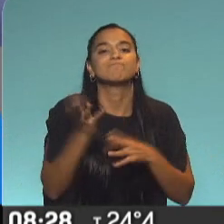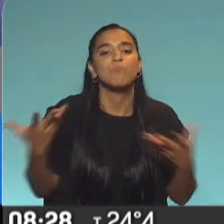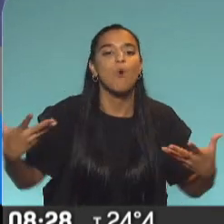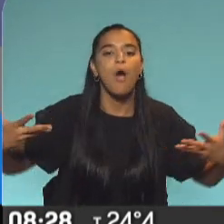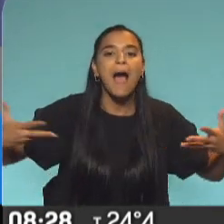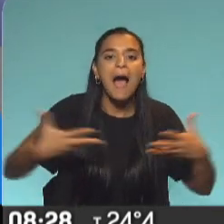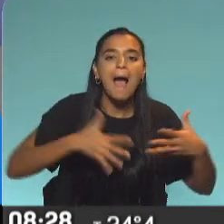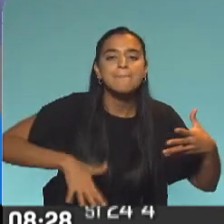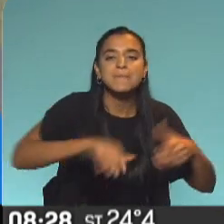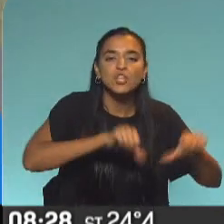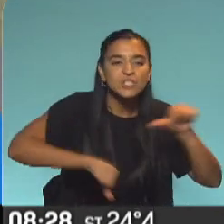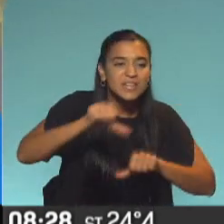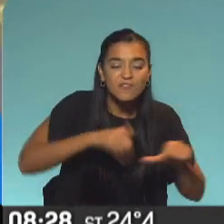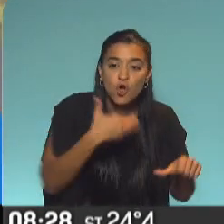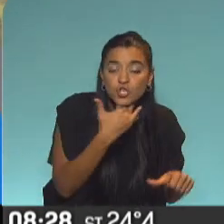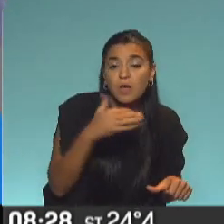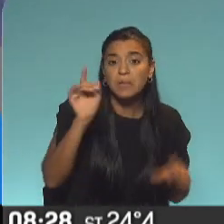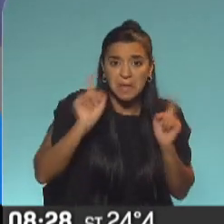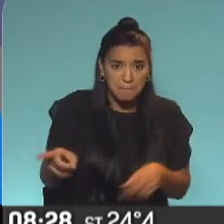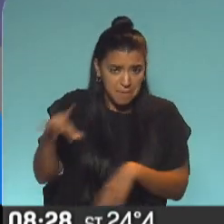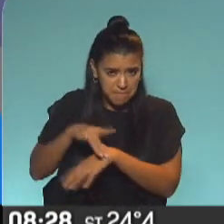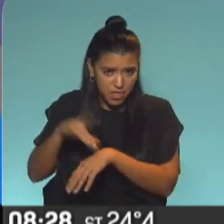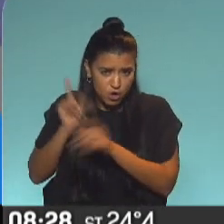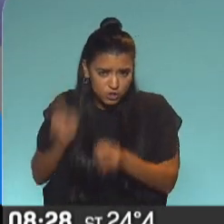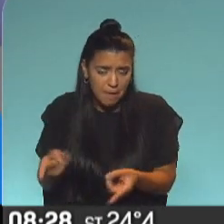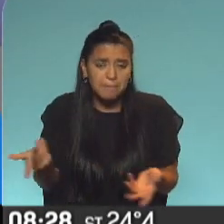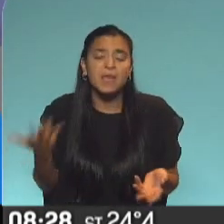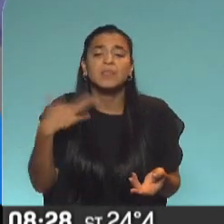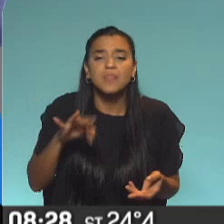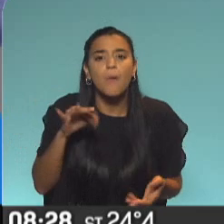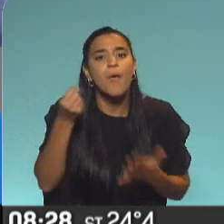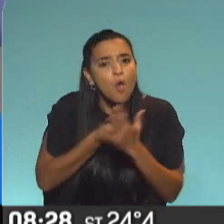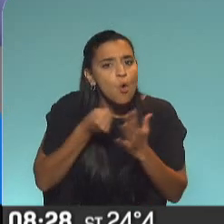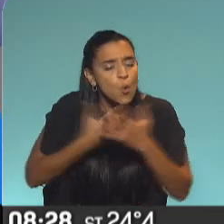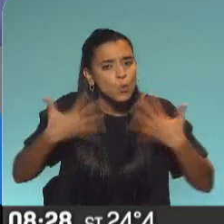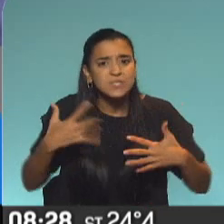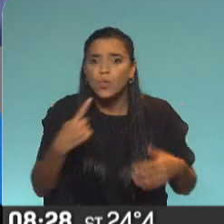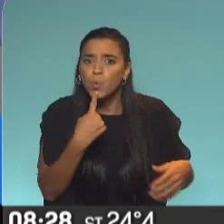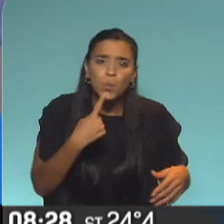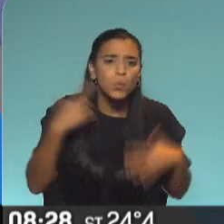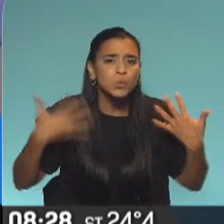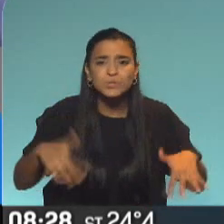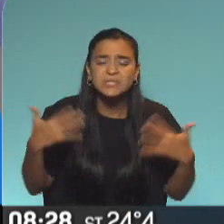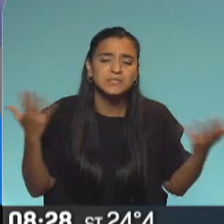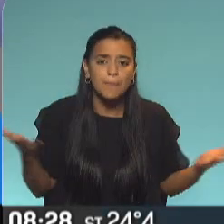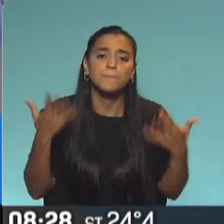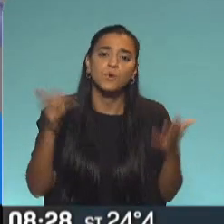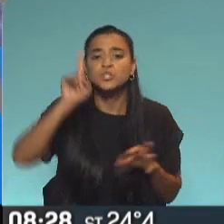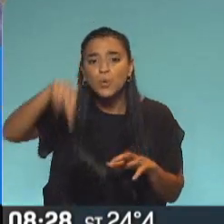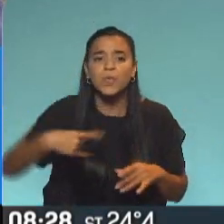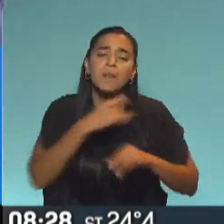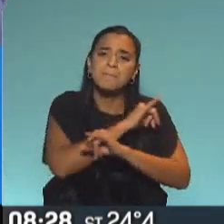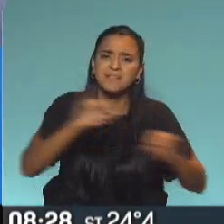en el ámbito científico, e incluso los médicos, tuvieron que lidiar con mucha incertidumbre. Por eso se vieron estos